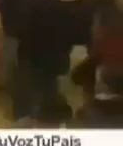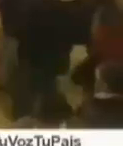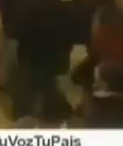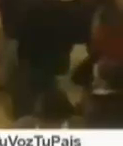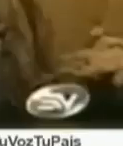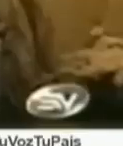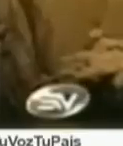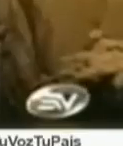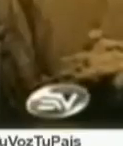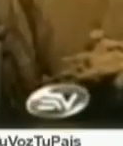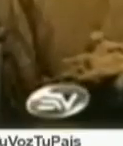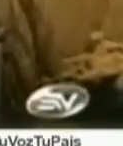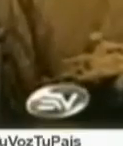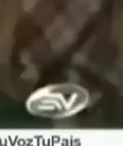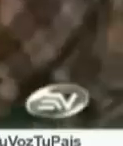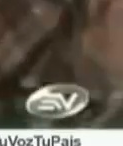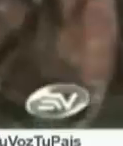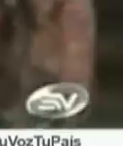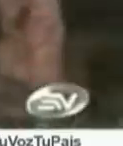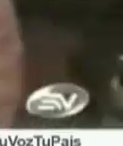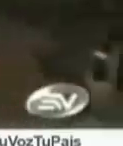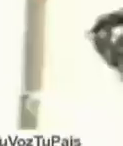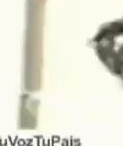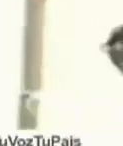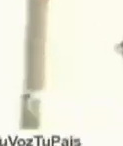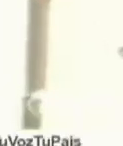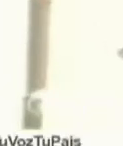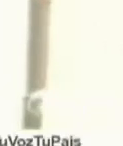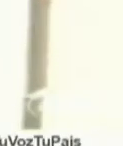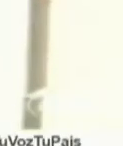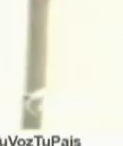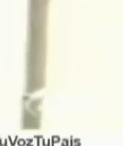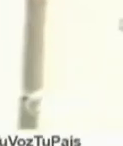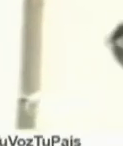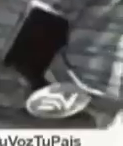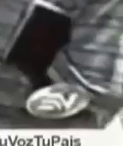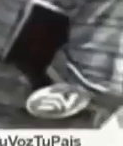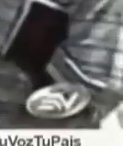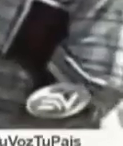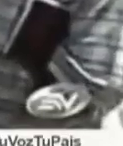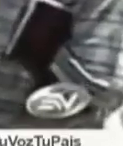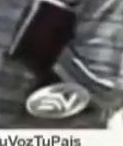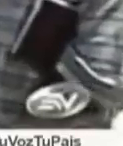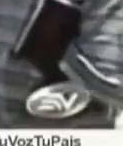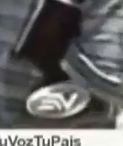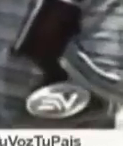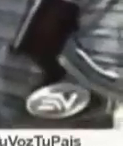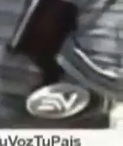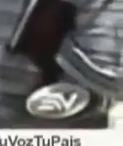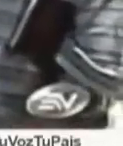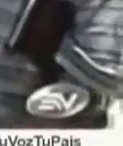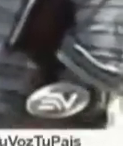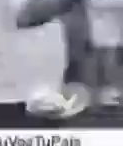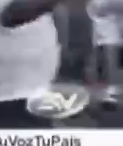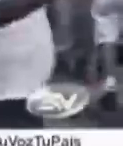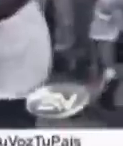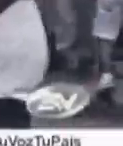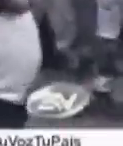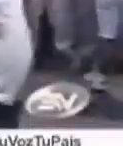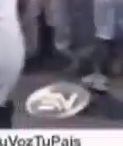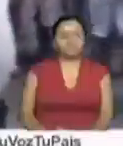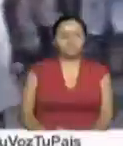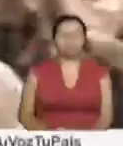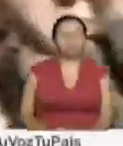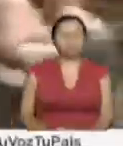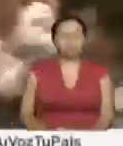enfermos son algunas de las consecuencias del feriado bancario del 8 de marzo de 1999. Sin duda,